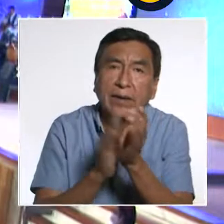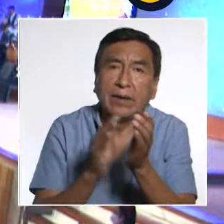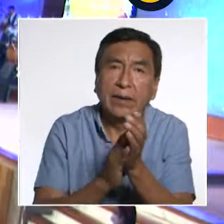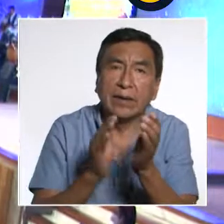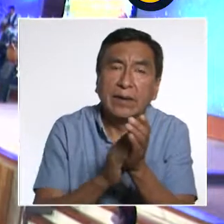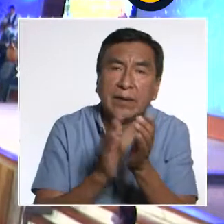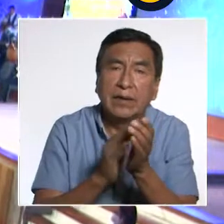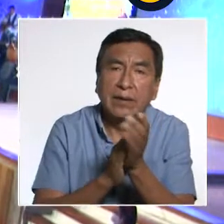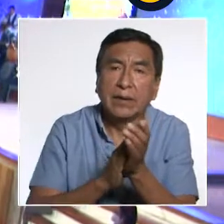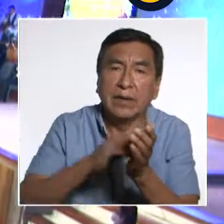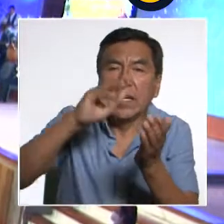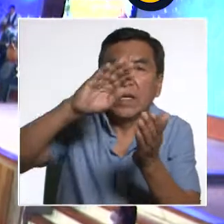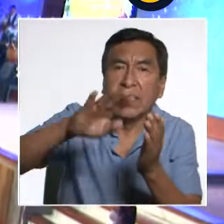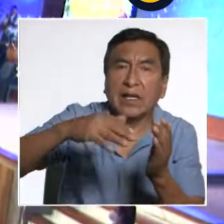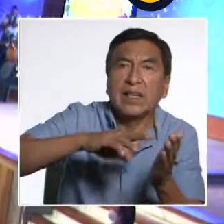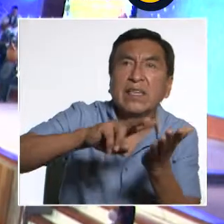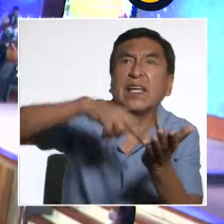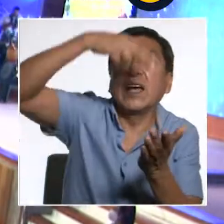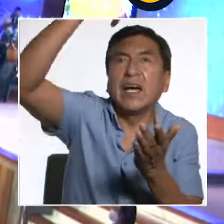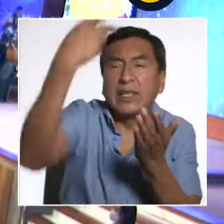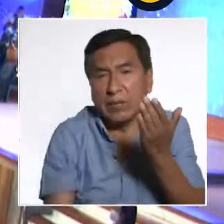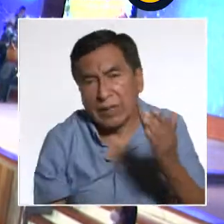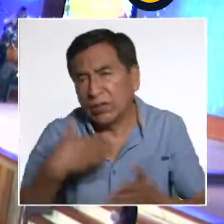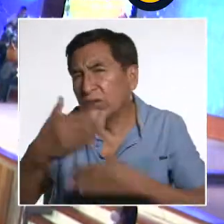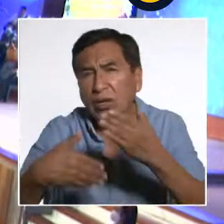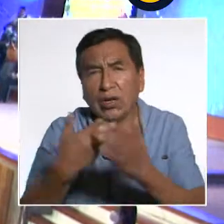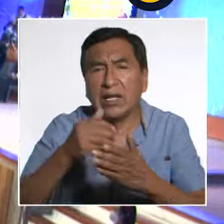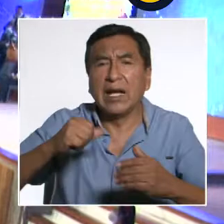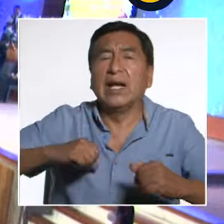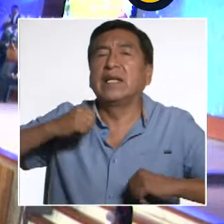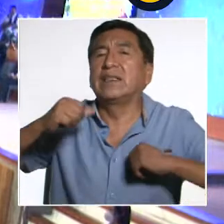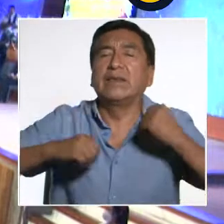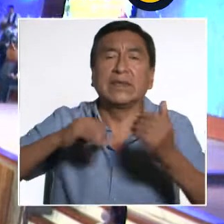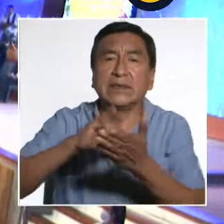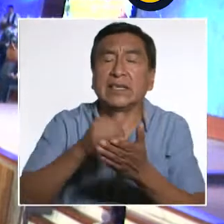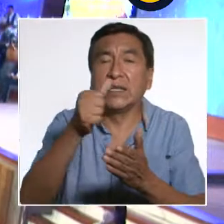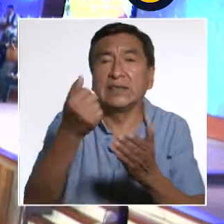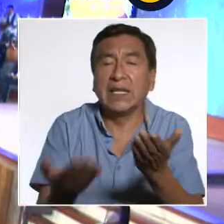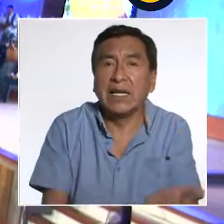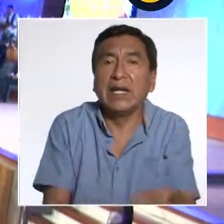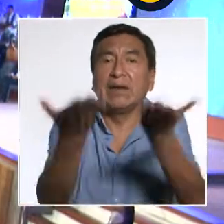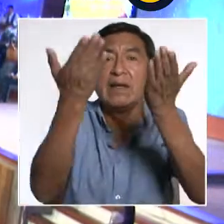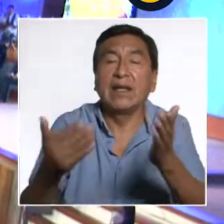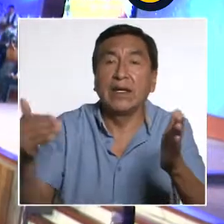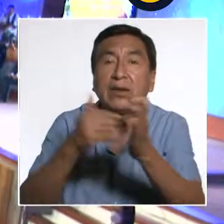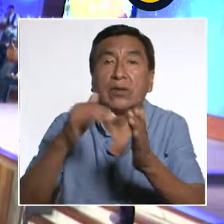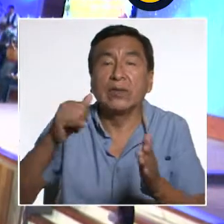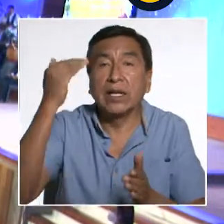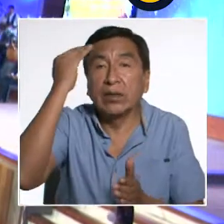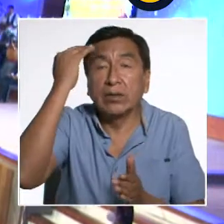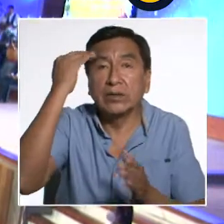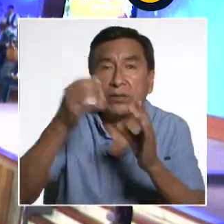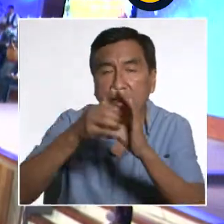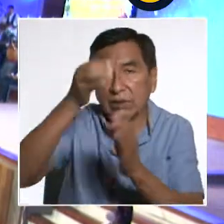Derribando argumentos y toda altivez que se levanta contra el conocimiento